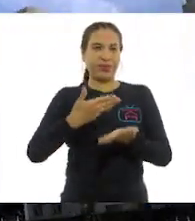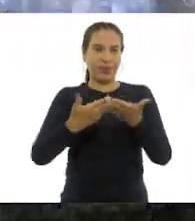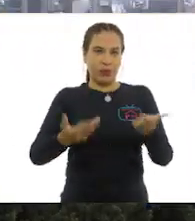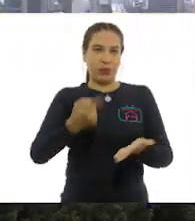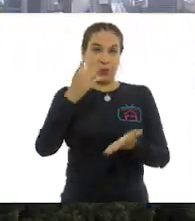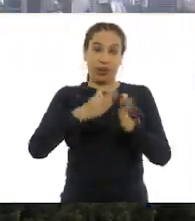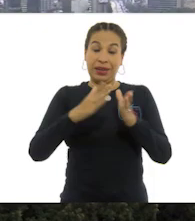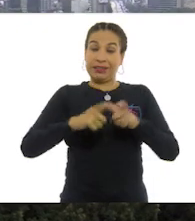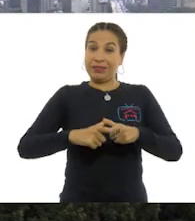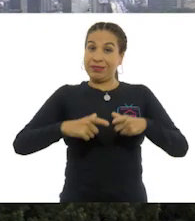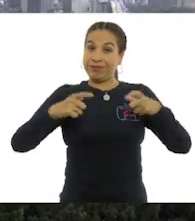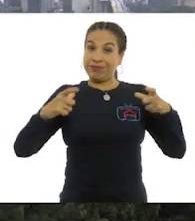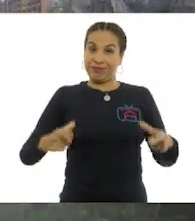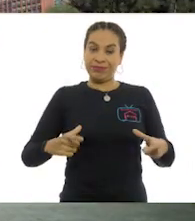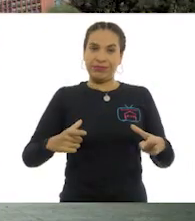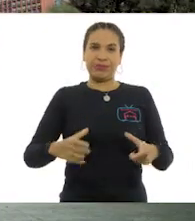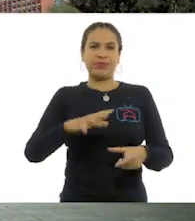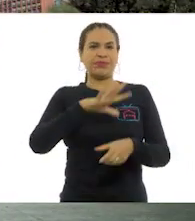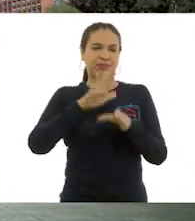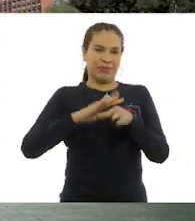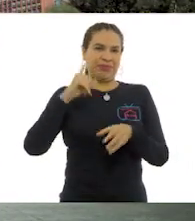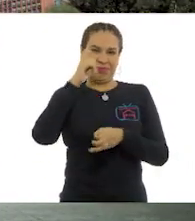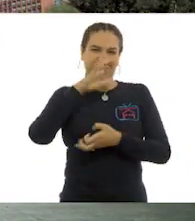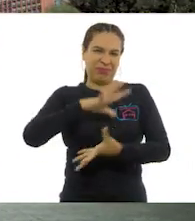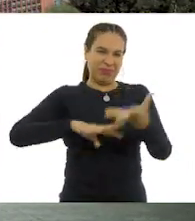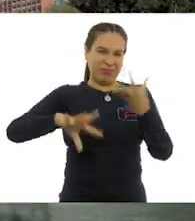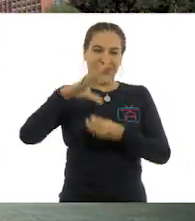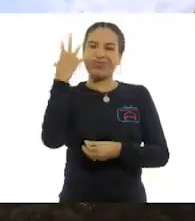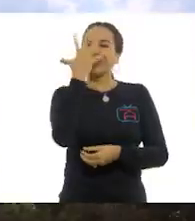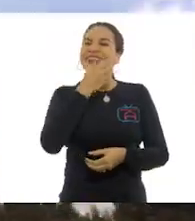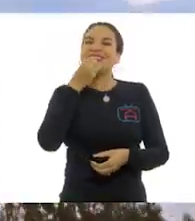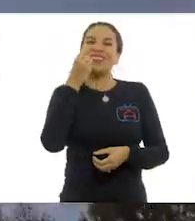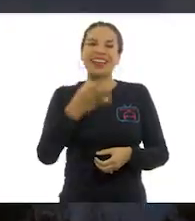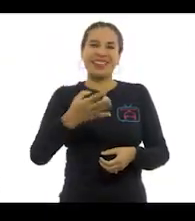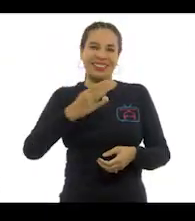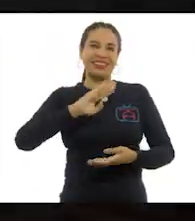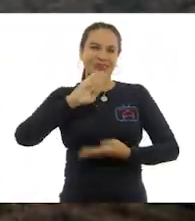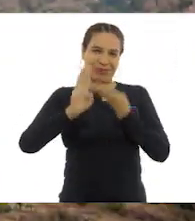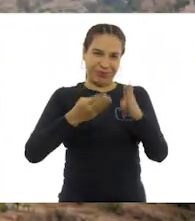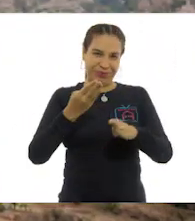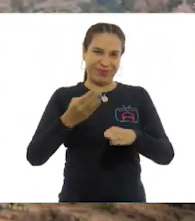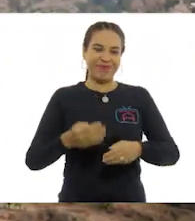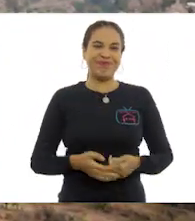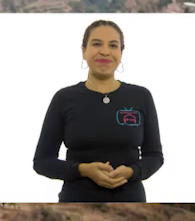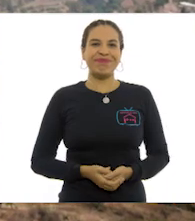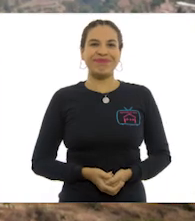de las más grandes, complejas y bellas del mundo.